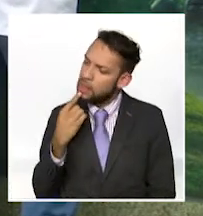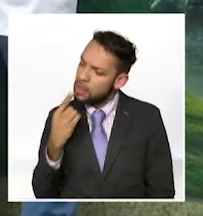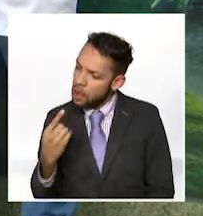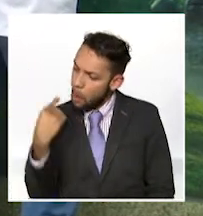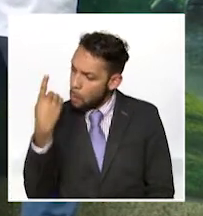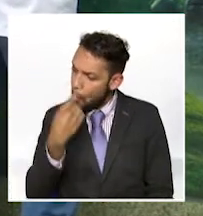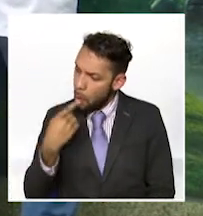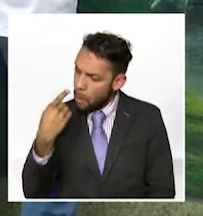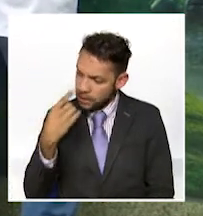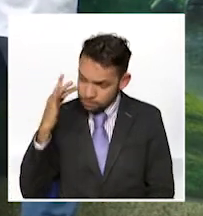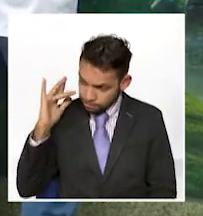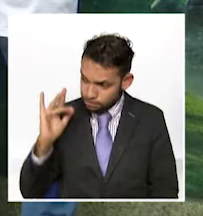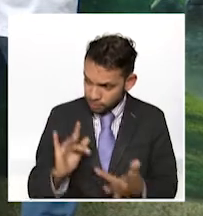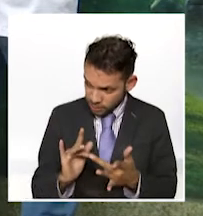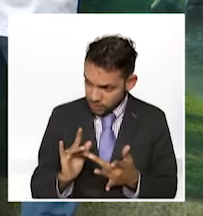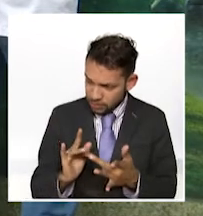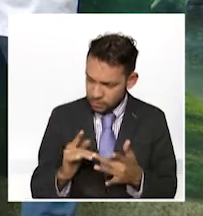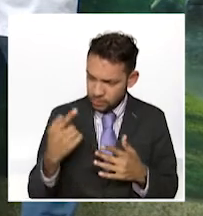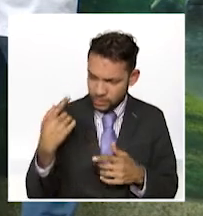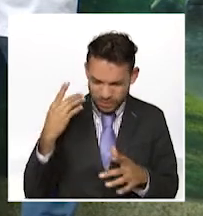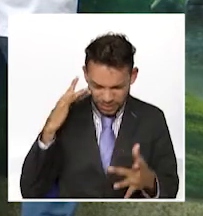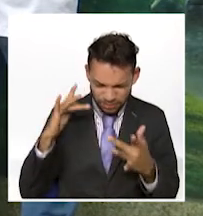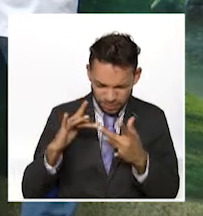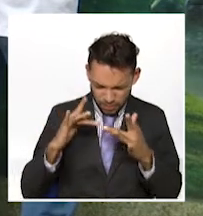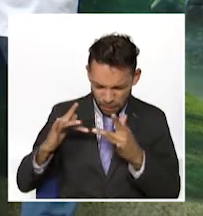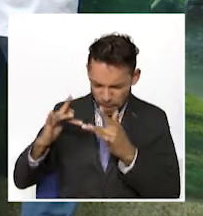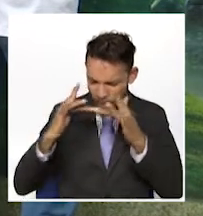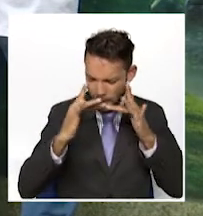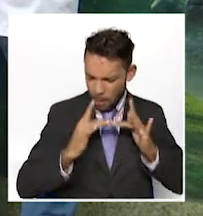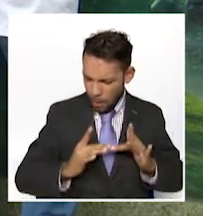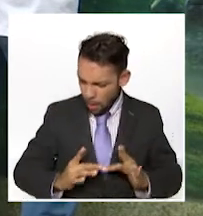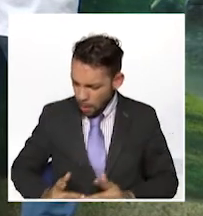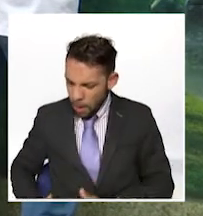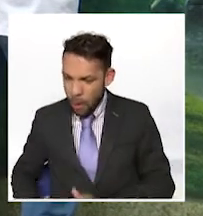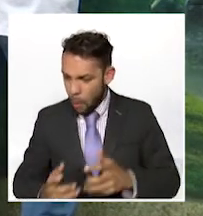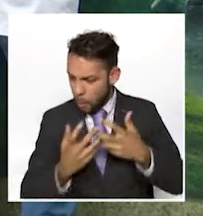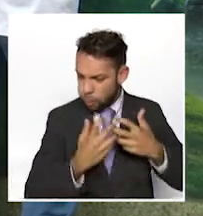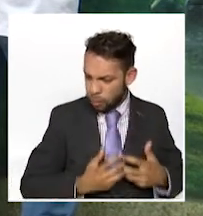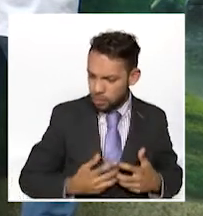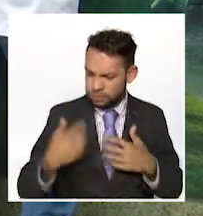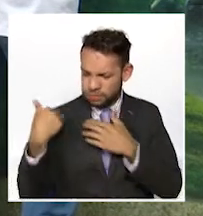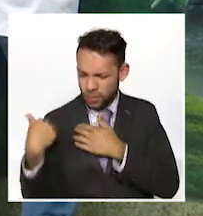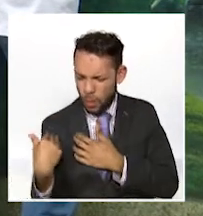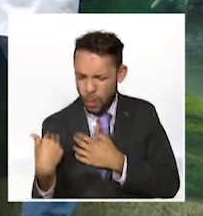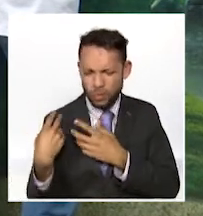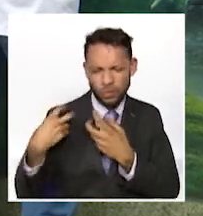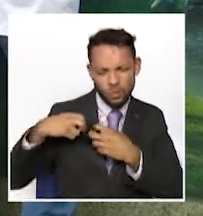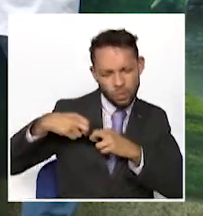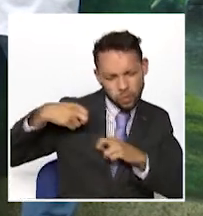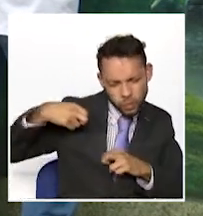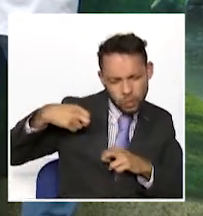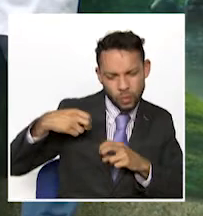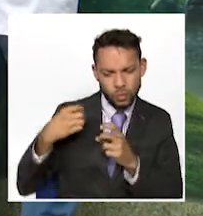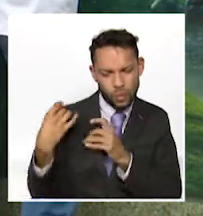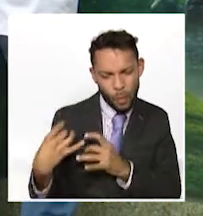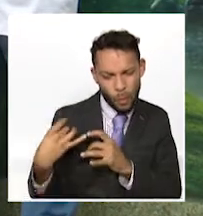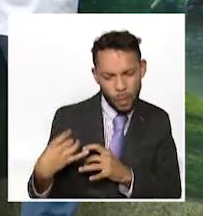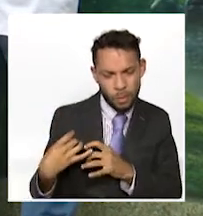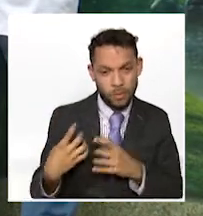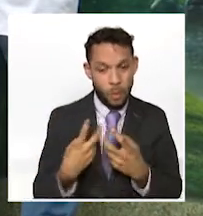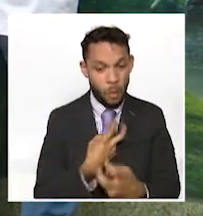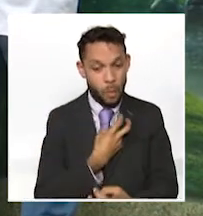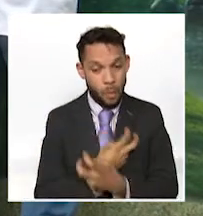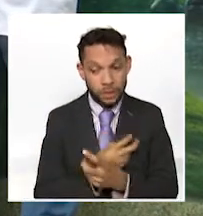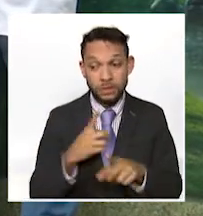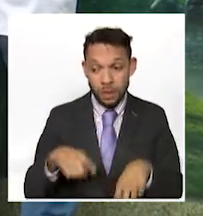boca tiene que ver con un dolor cervical, con un dolor en hombros, con un dolor en otra parte del cuerpo, diferente a lo que habían estudiado